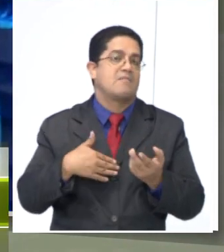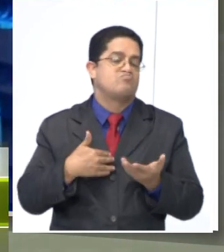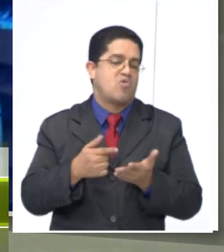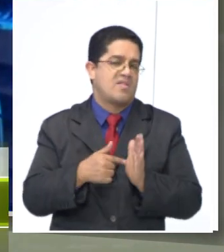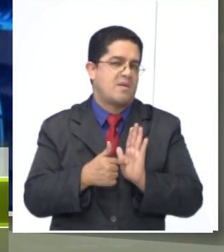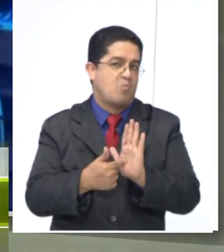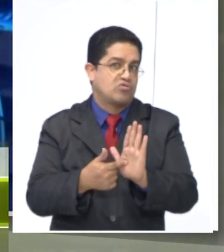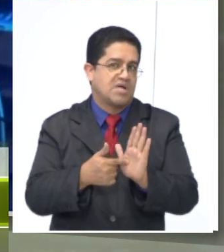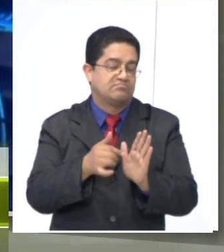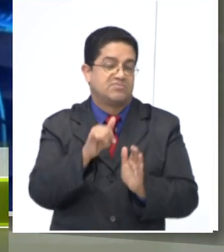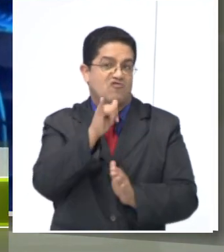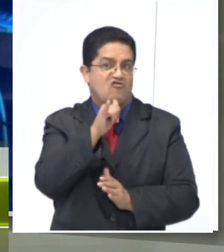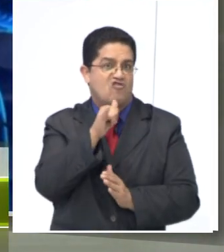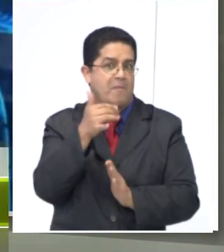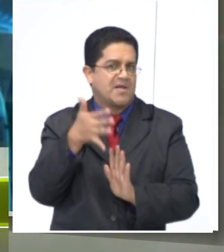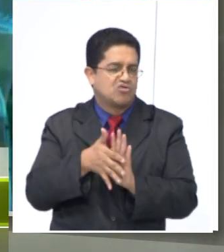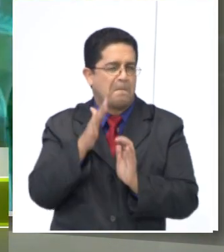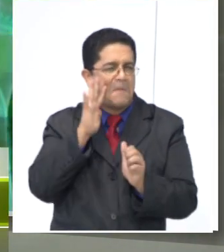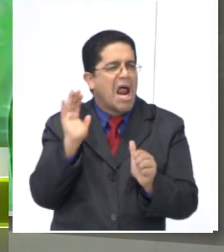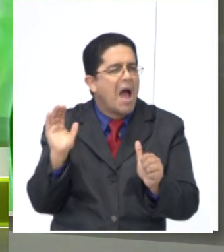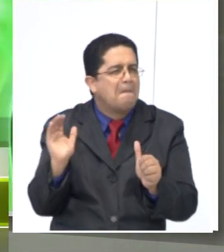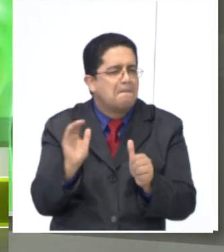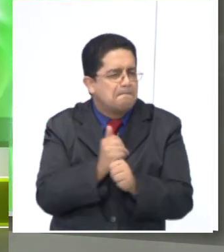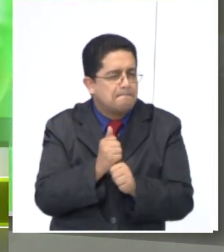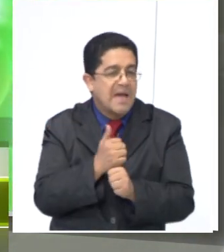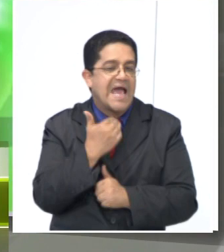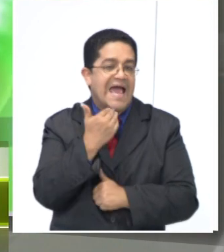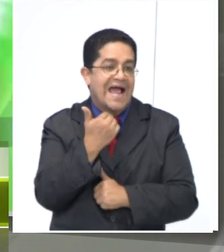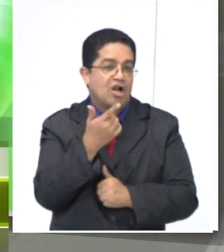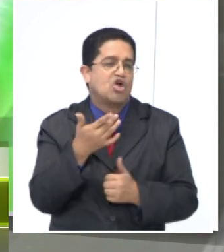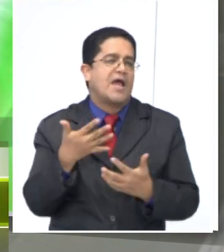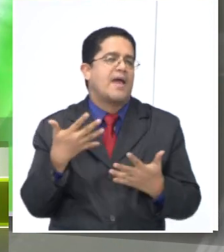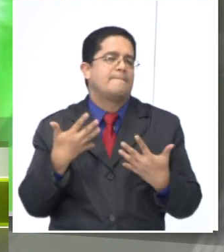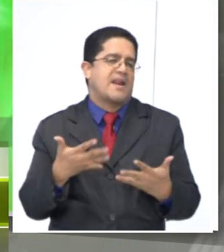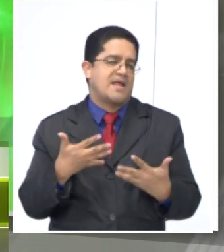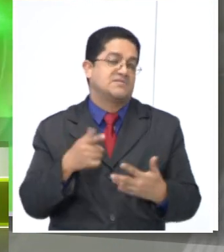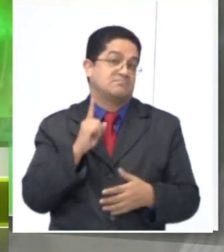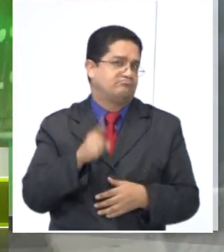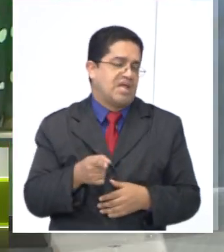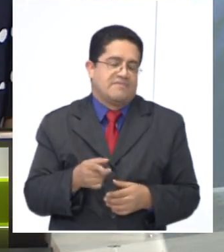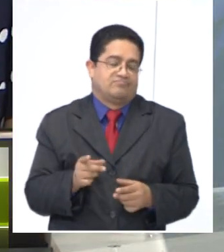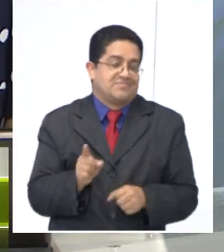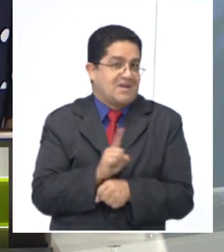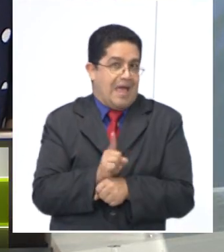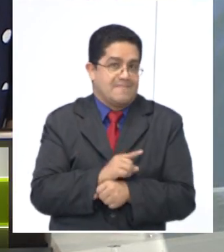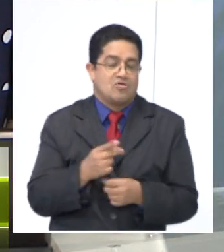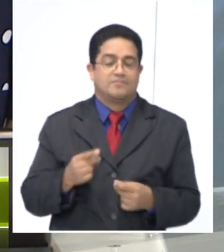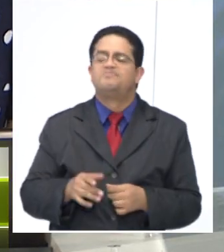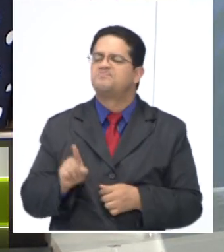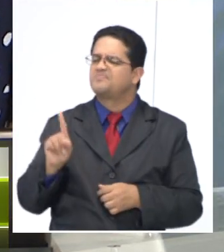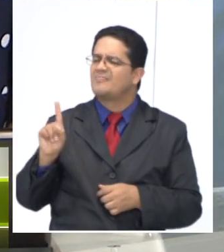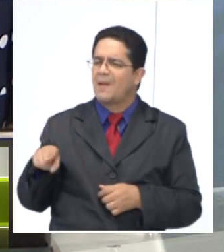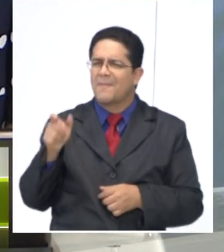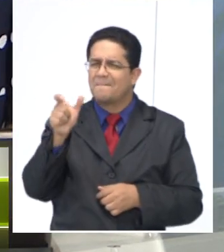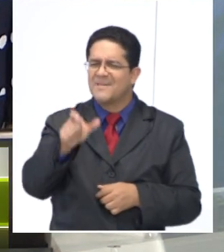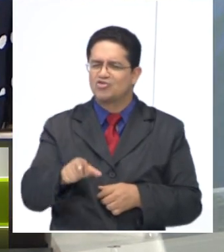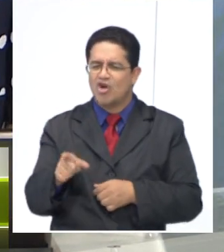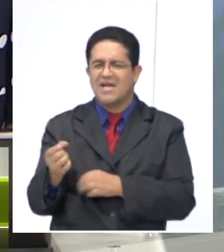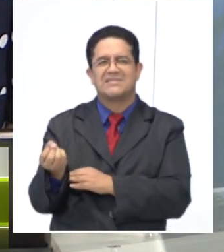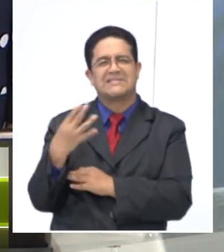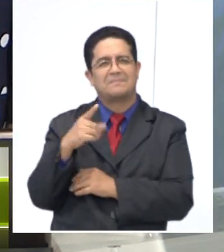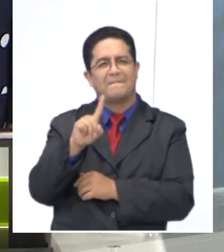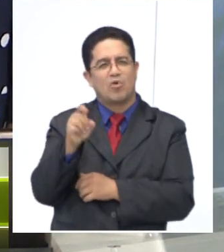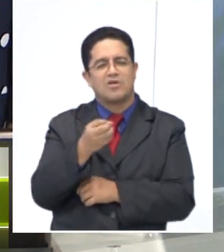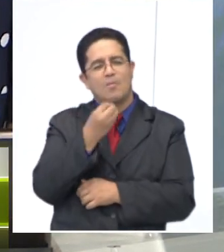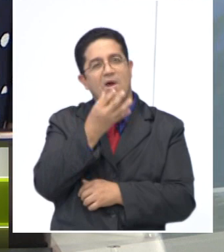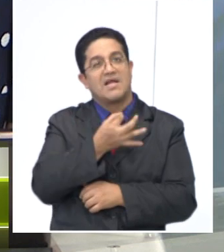mucha información, sobre todo para descartar lo que en la emergencia debemos descartar porque hay que actuar rápido. Nancy Chirino también nos escribe a través de redes sociales y dice: buenas